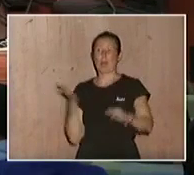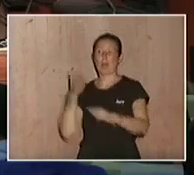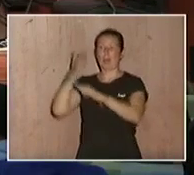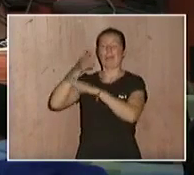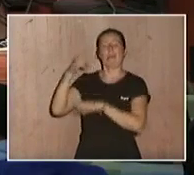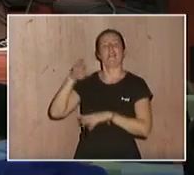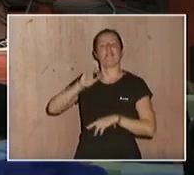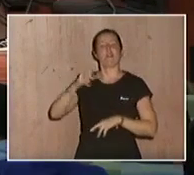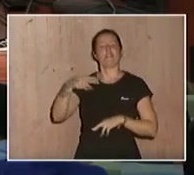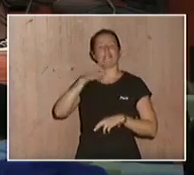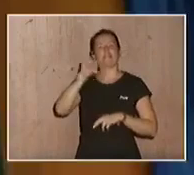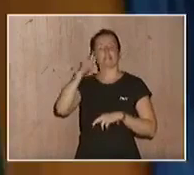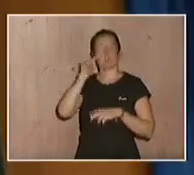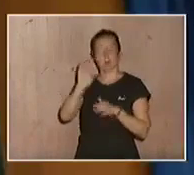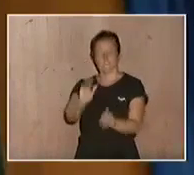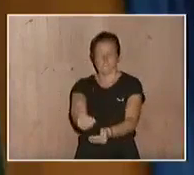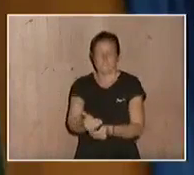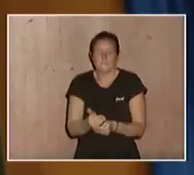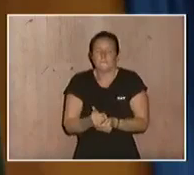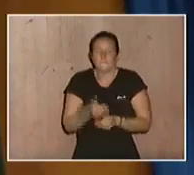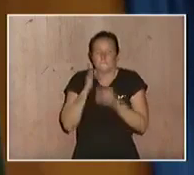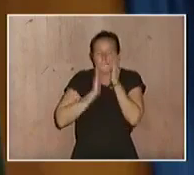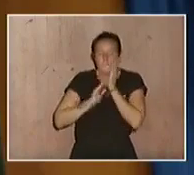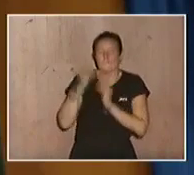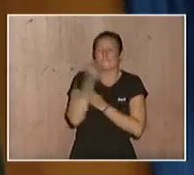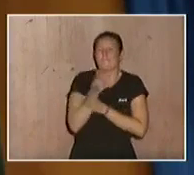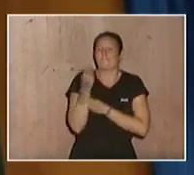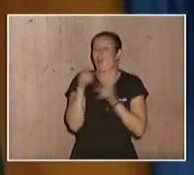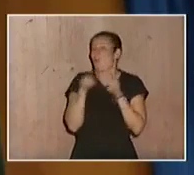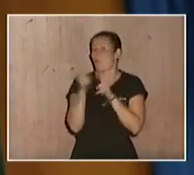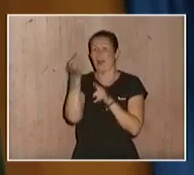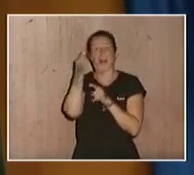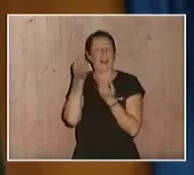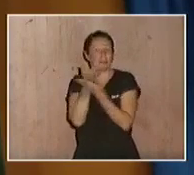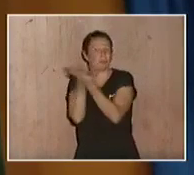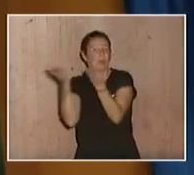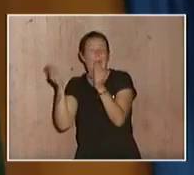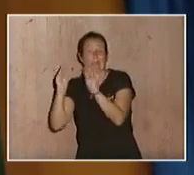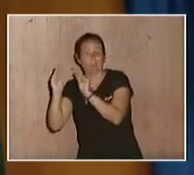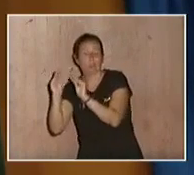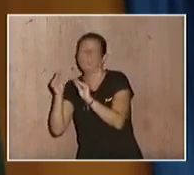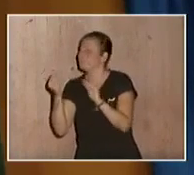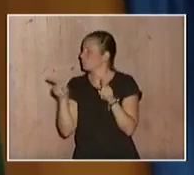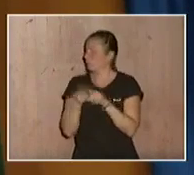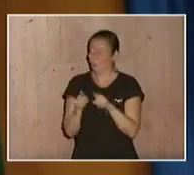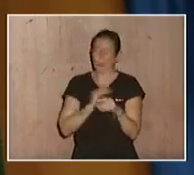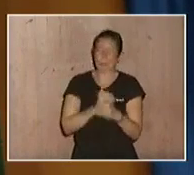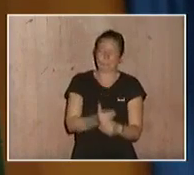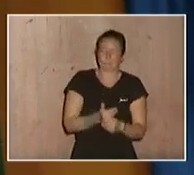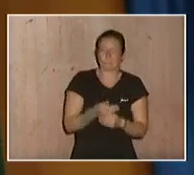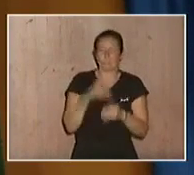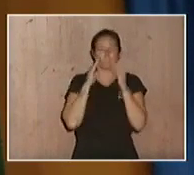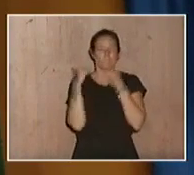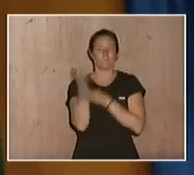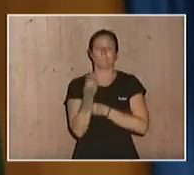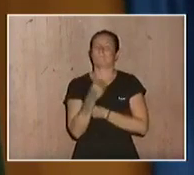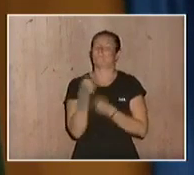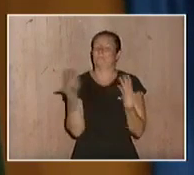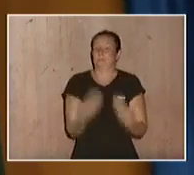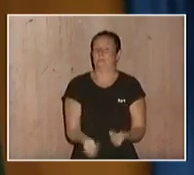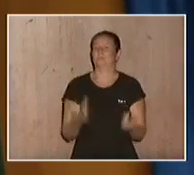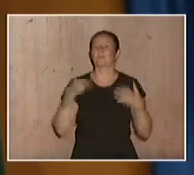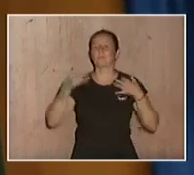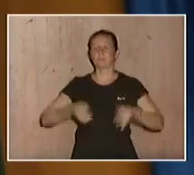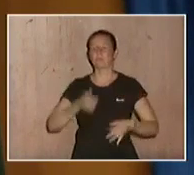con la misma dedicación y cuidado que a sus propios estudiantes. A pesar de las barreras del idioma, William siempre mostraba